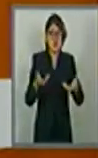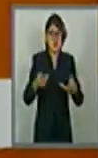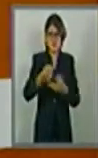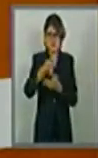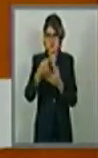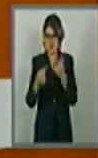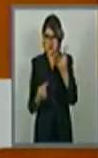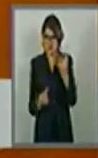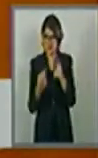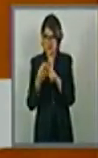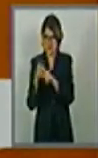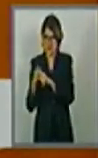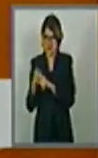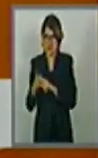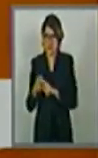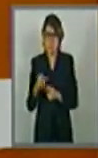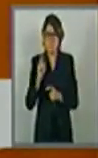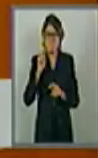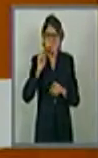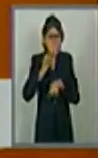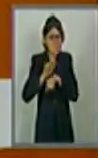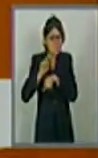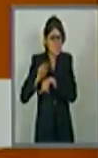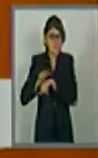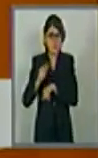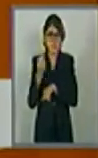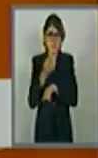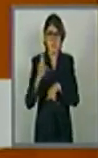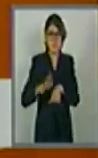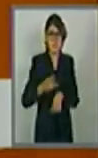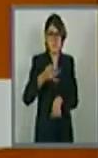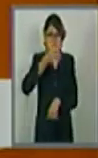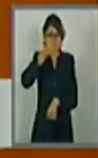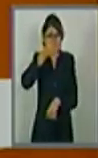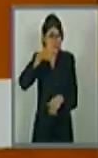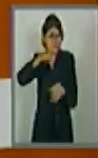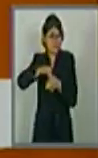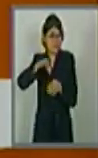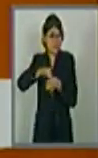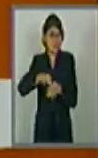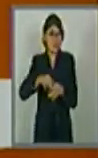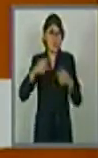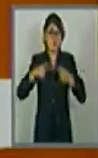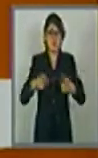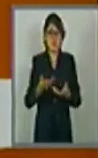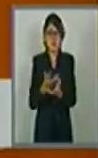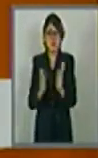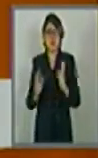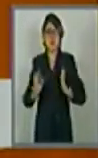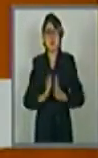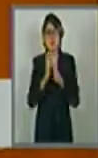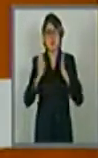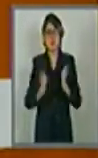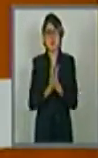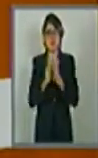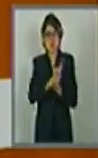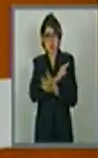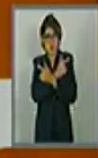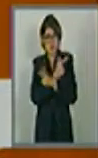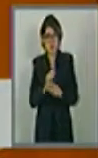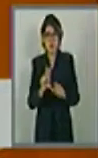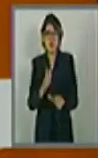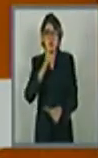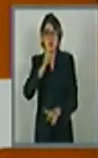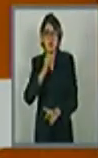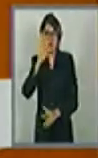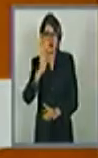porque está viciando el proceso electoral está corrompiendo la participación libre de los ciudadanos por ello no subamos